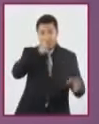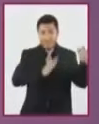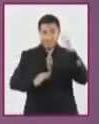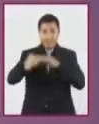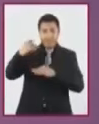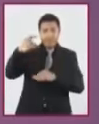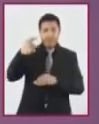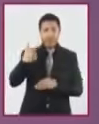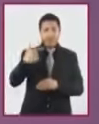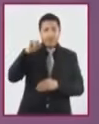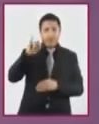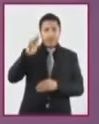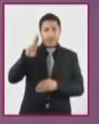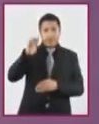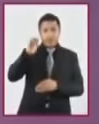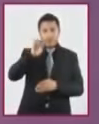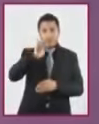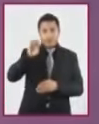Giuseppe Mercalli.